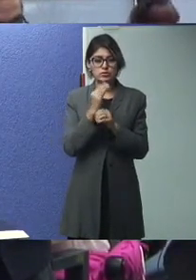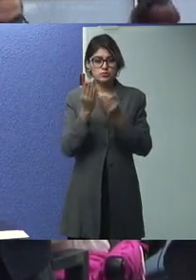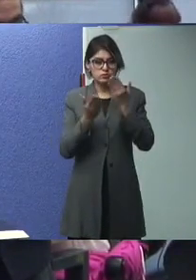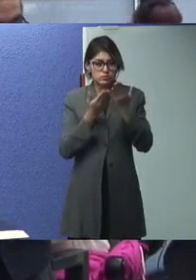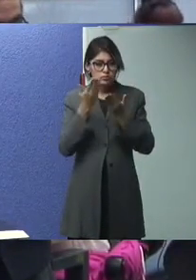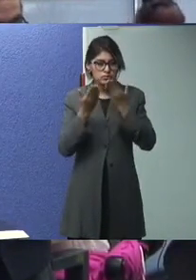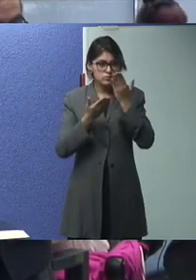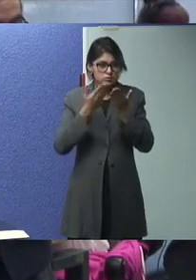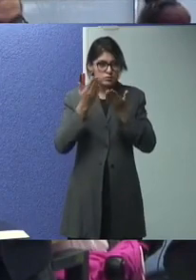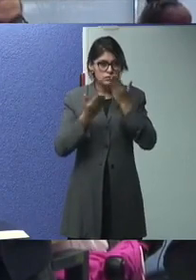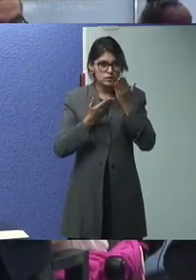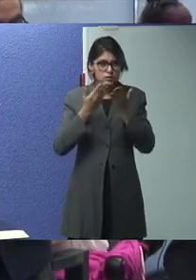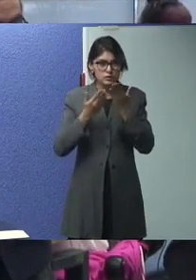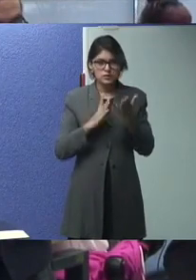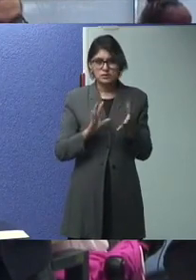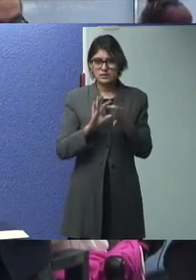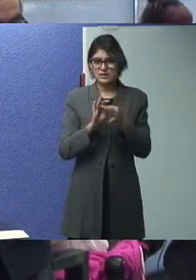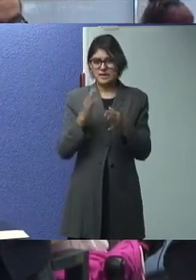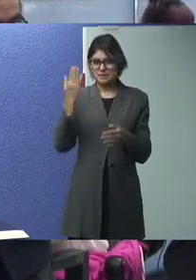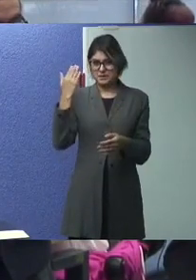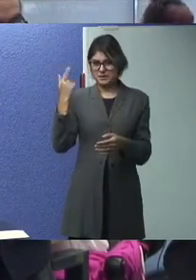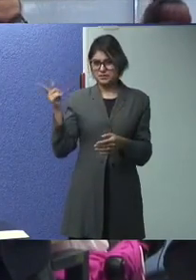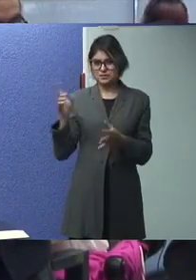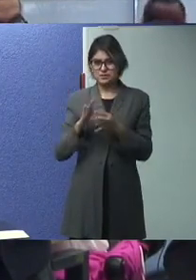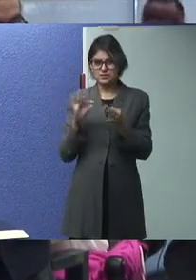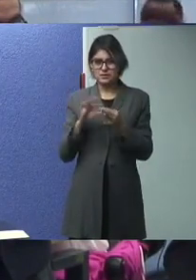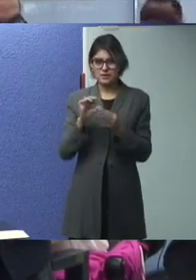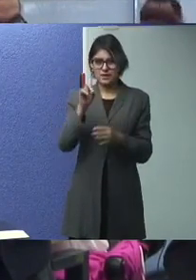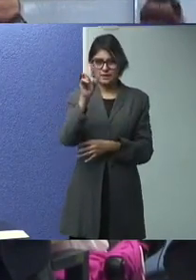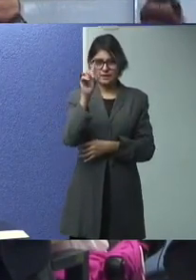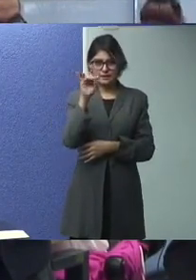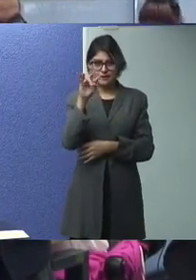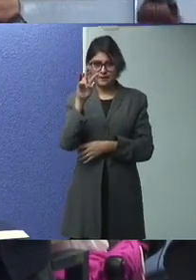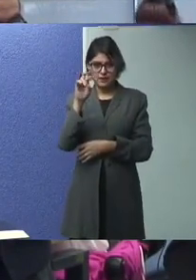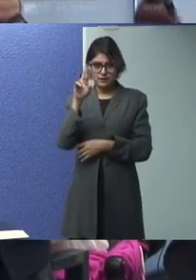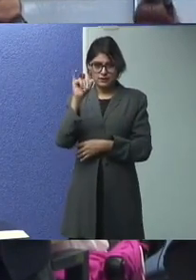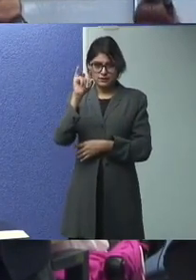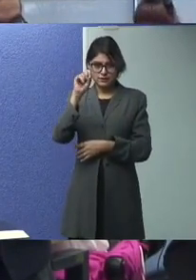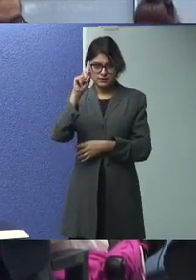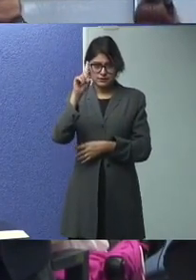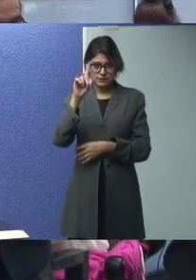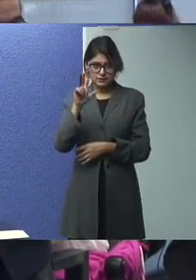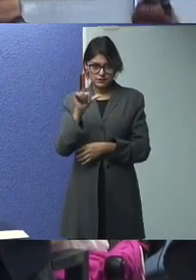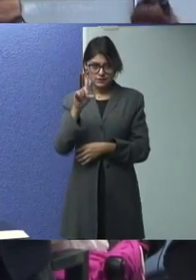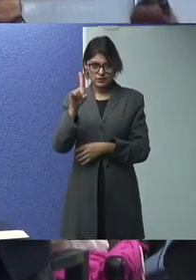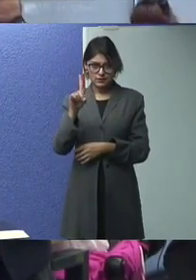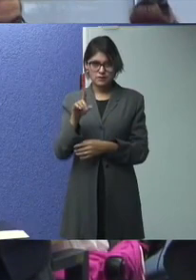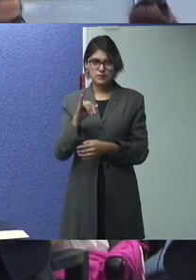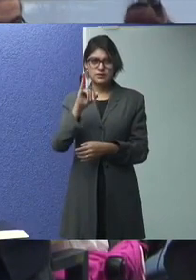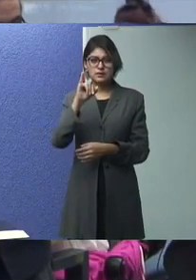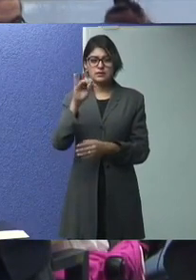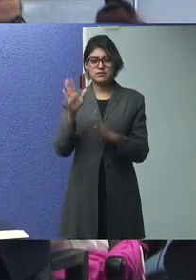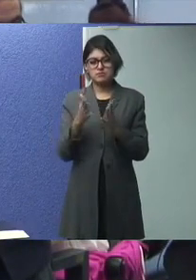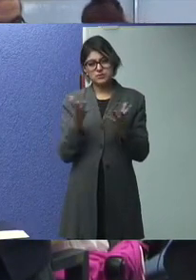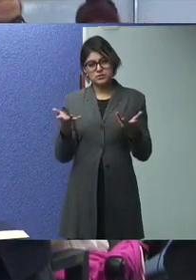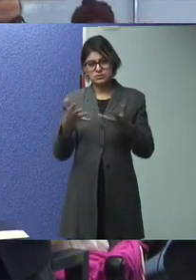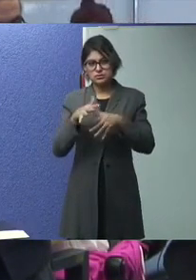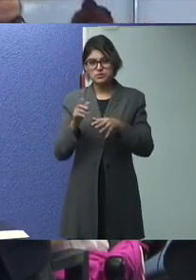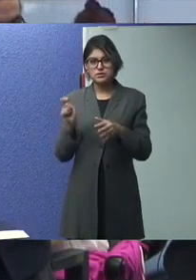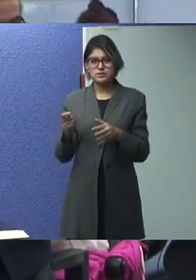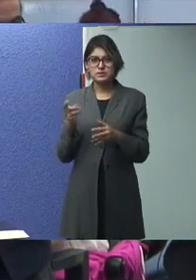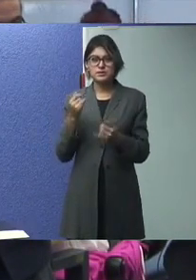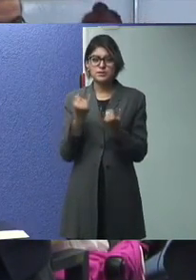también con, por ejemplo, hace rato que tocaba en el tema de la diversidad funcional, que es un término acuñado también